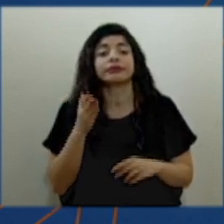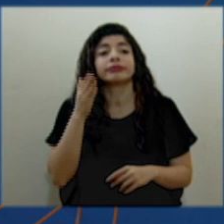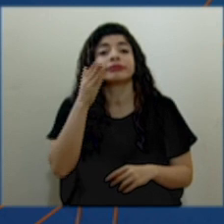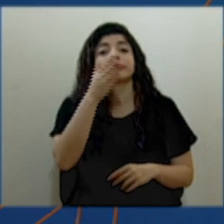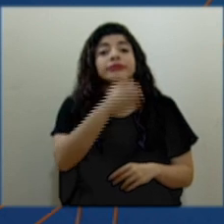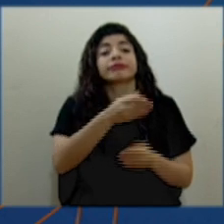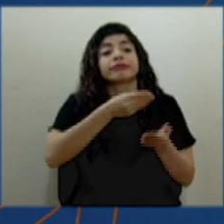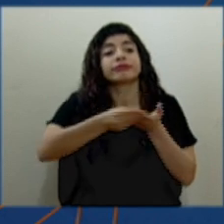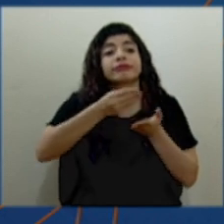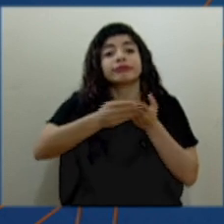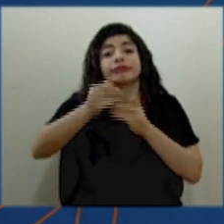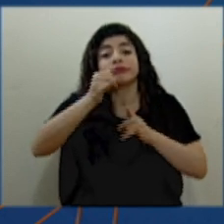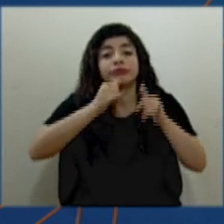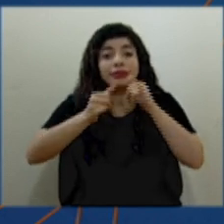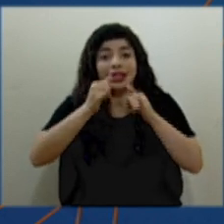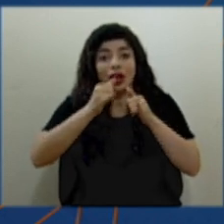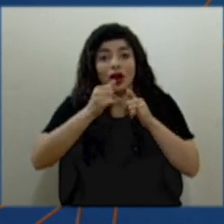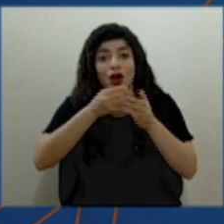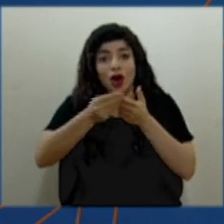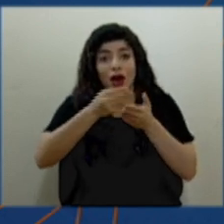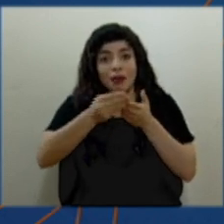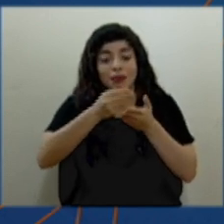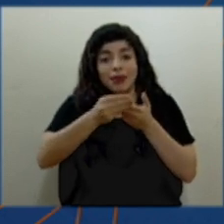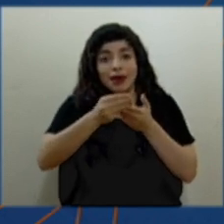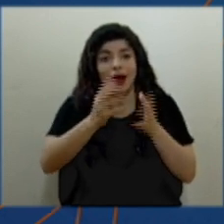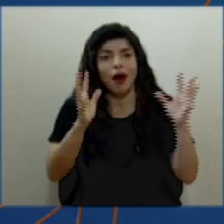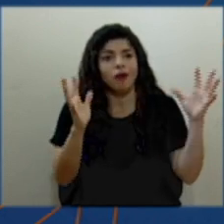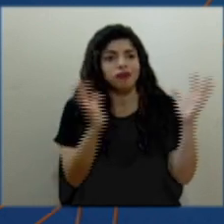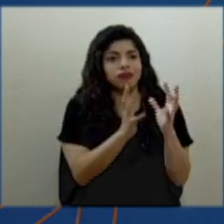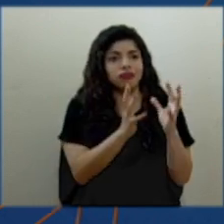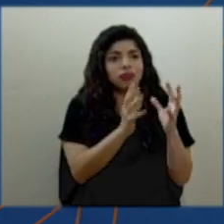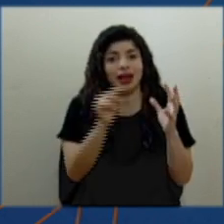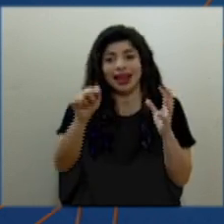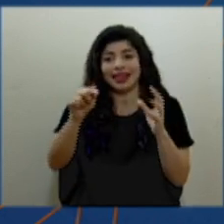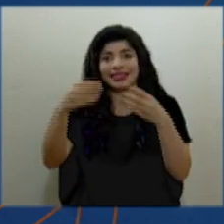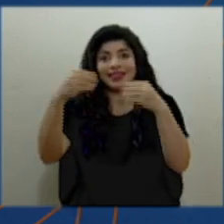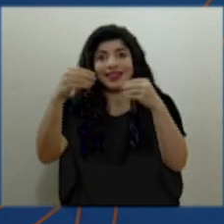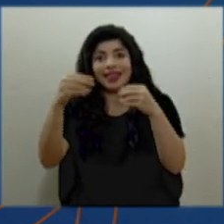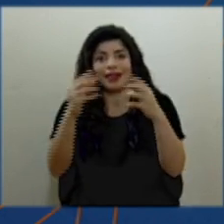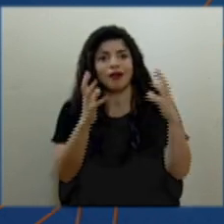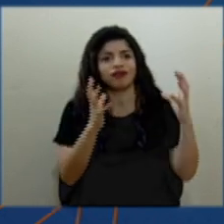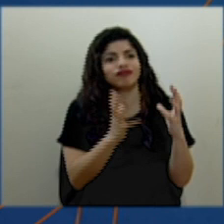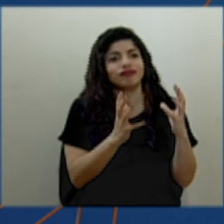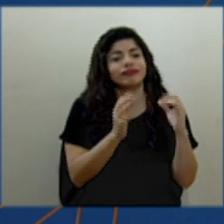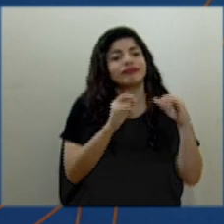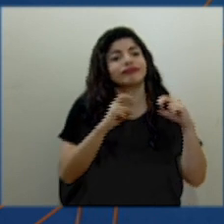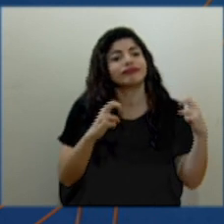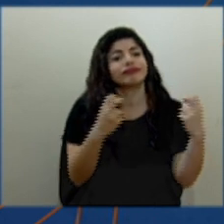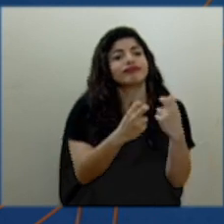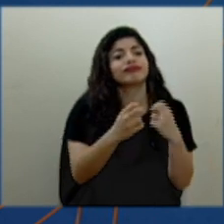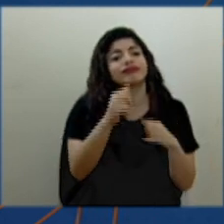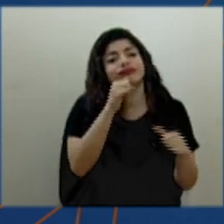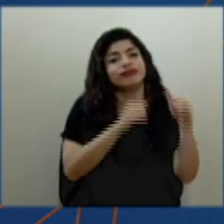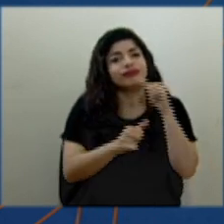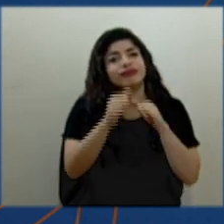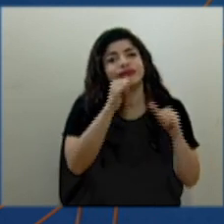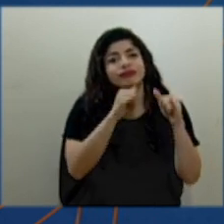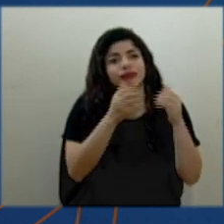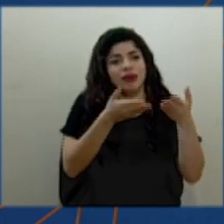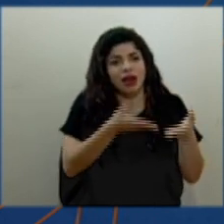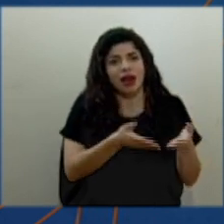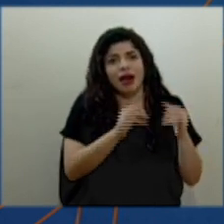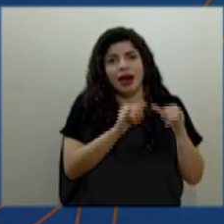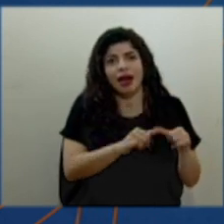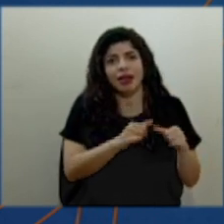compran bebidas alcohólicas y se aglomeran alrededor de esos establecimientos para seguir tomando,